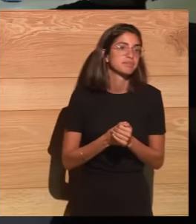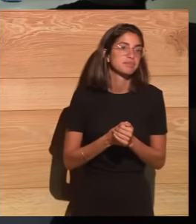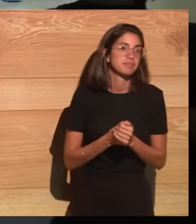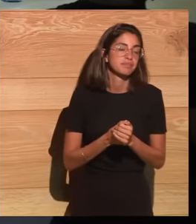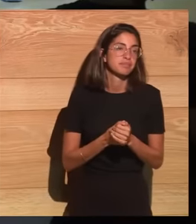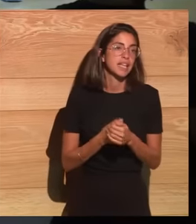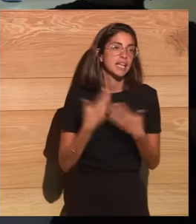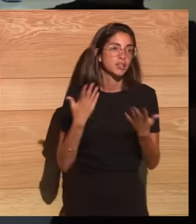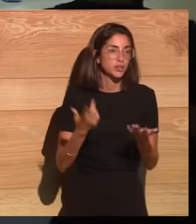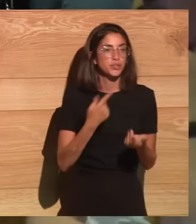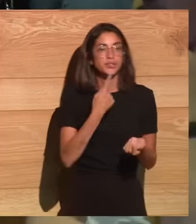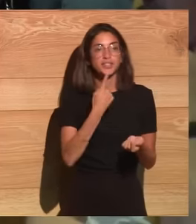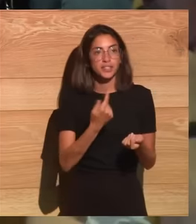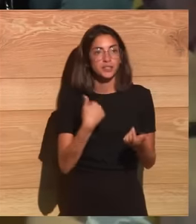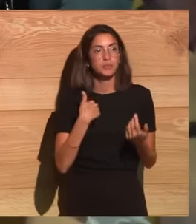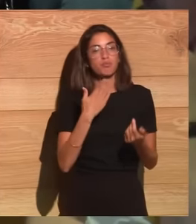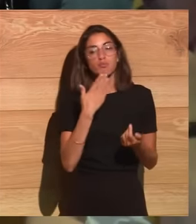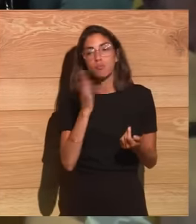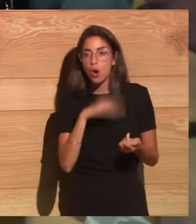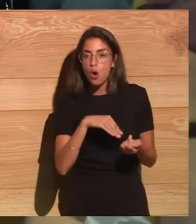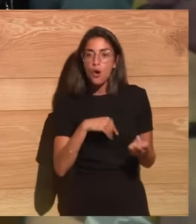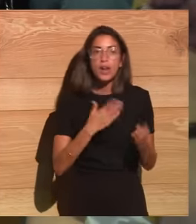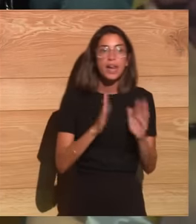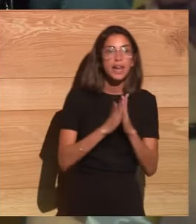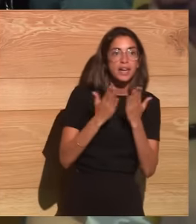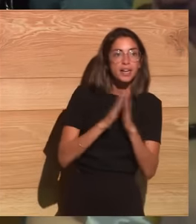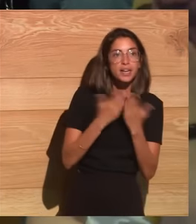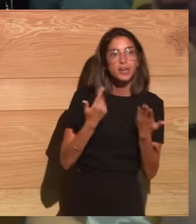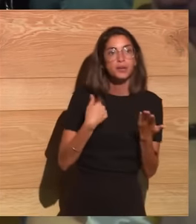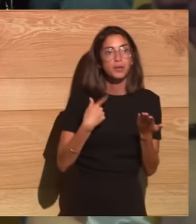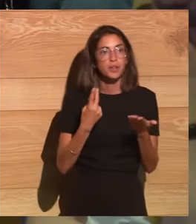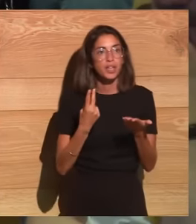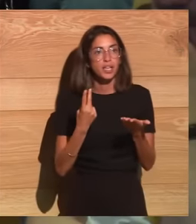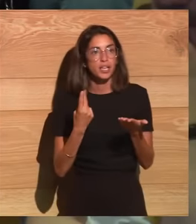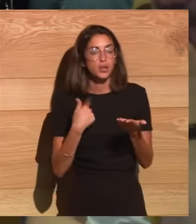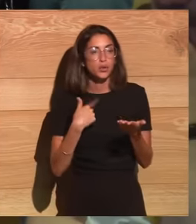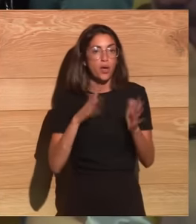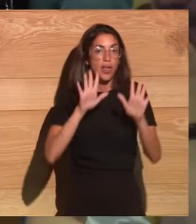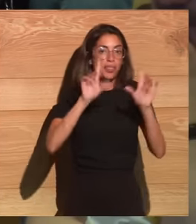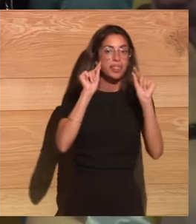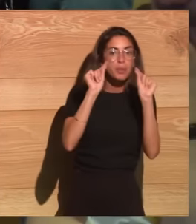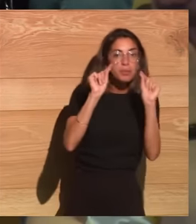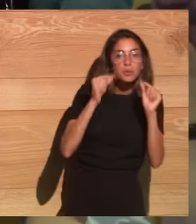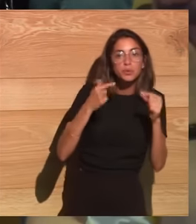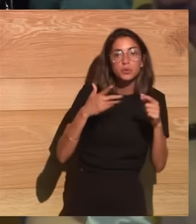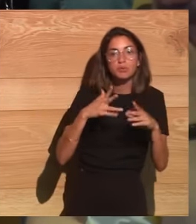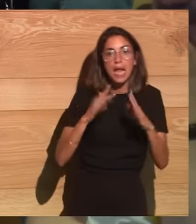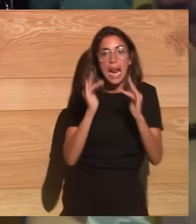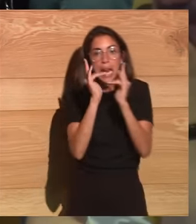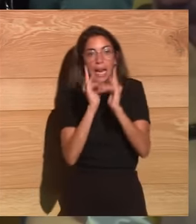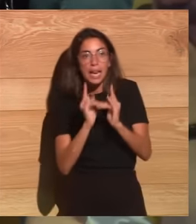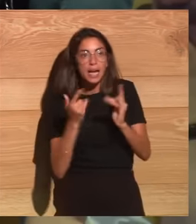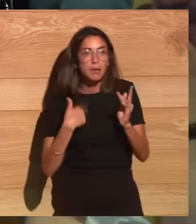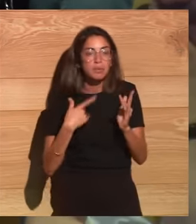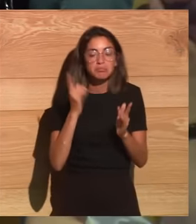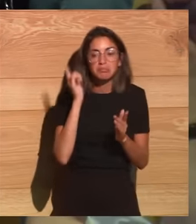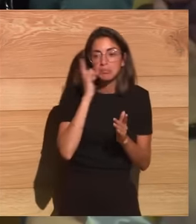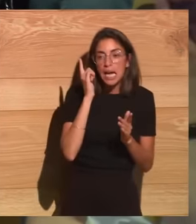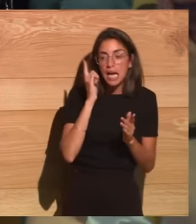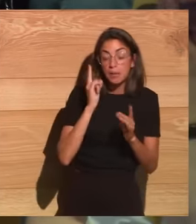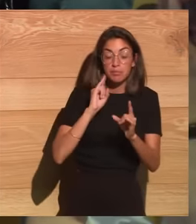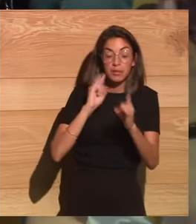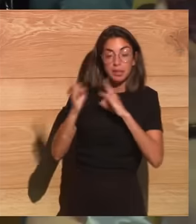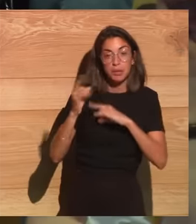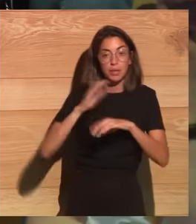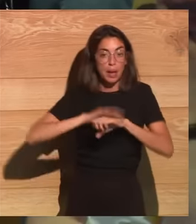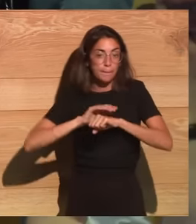Y bueno, eso. Y dije, joder, qué bueno el libro de Arturo. Me voy a echar unas risas. Y a los 10 minutos estaba llorando en la cama, llamando a un amigo. Y